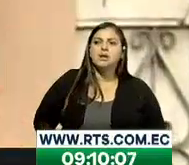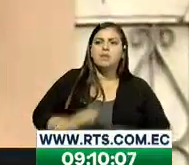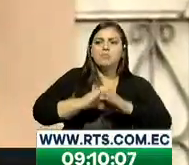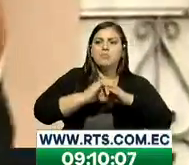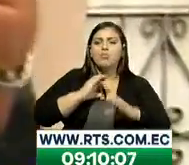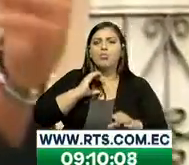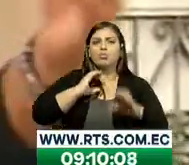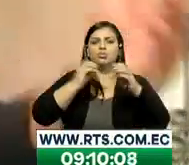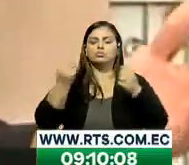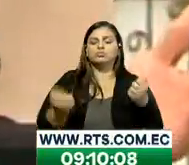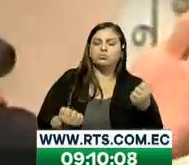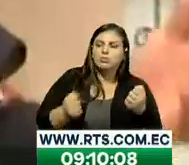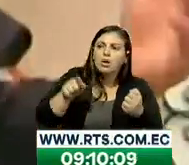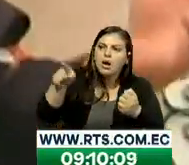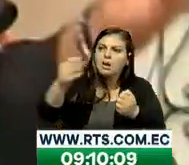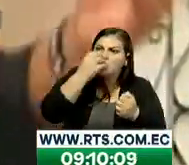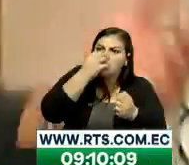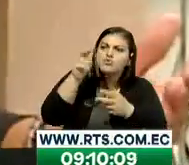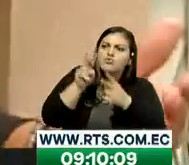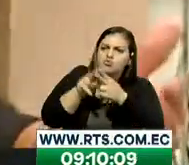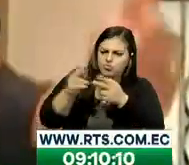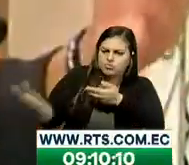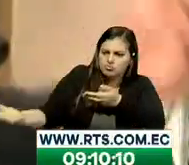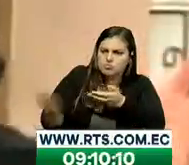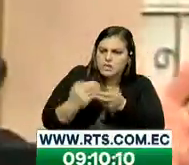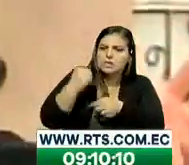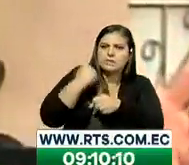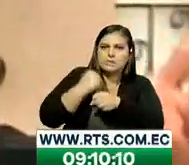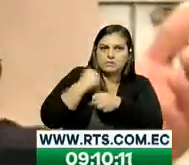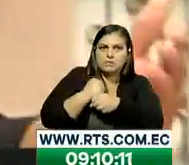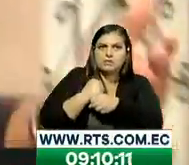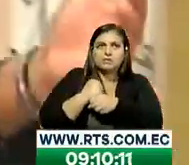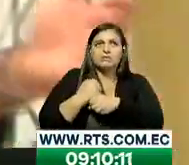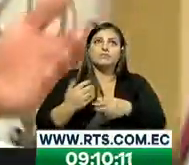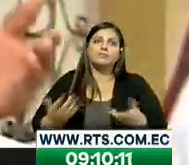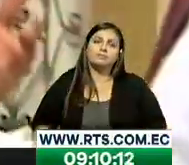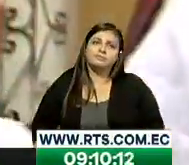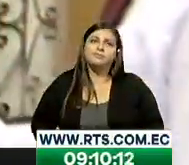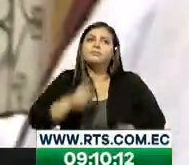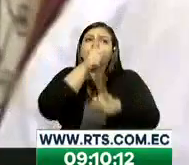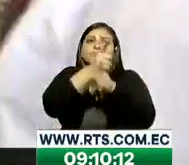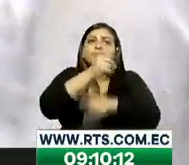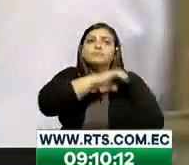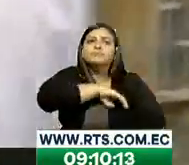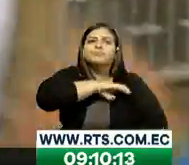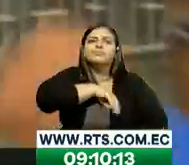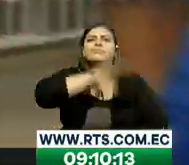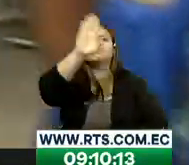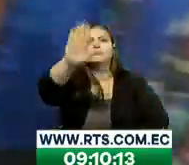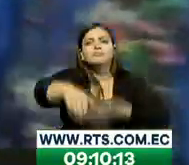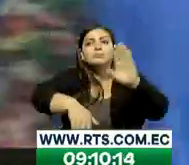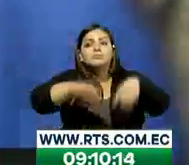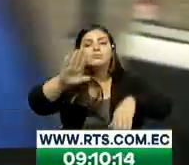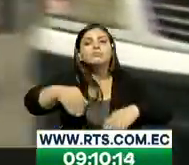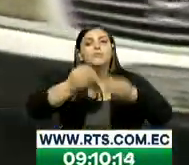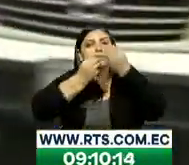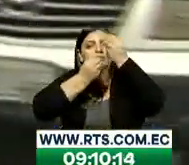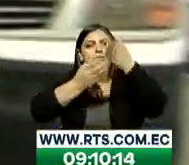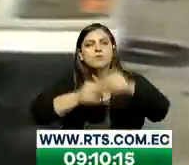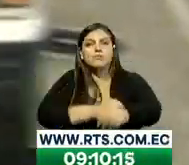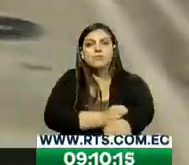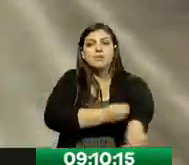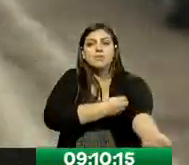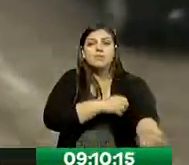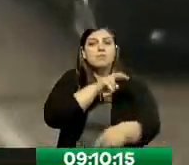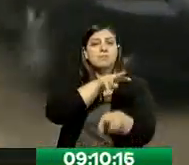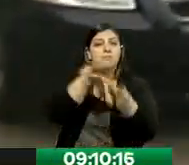todos nos podemos sentir seguros. Por eso pedimos la intervención también de los señores policías, que cuando vean a un payasito le llame la atención